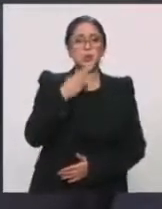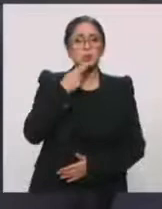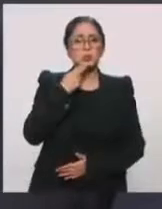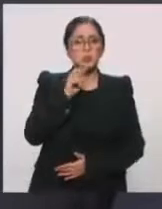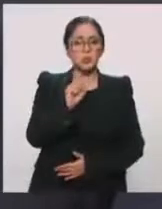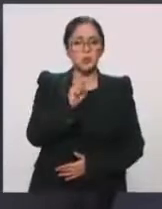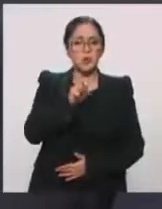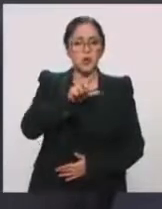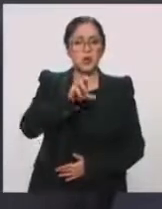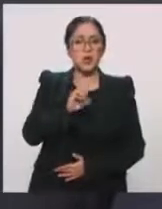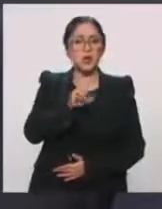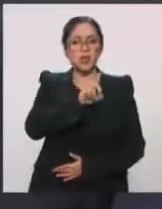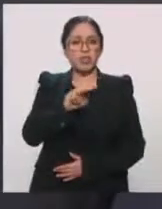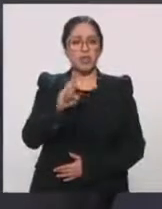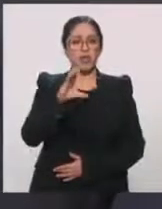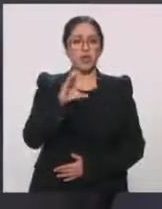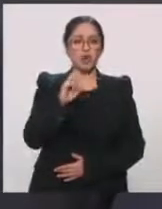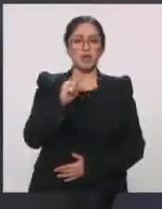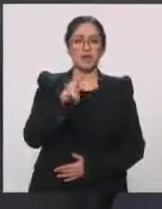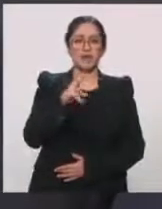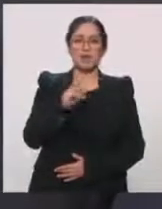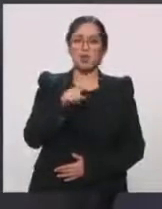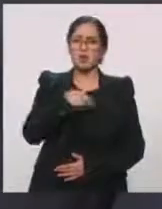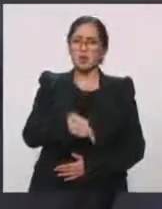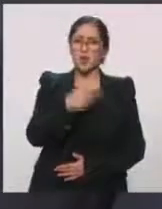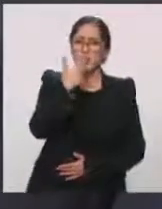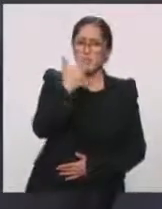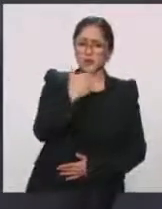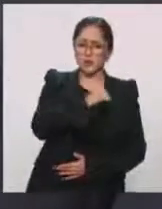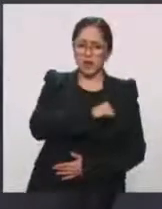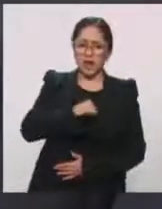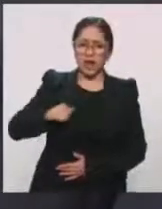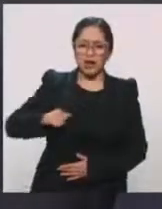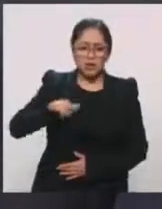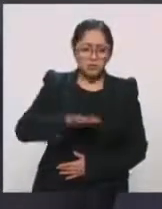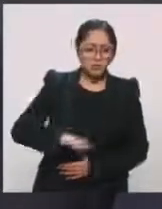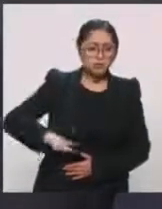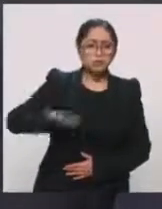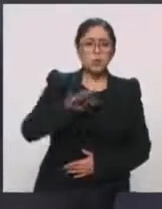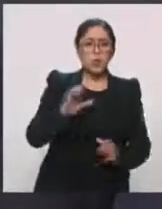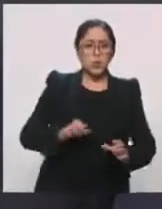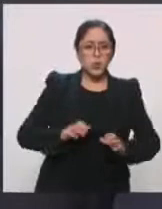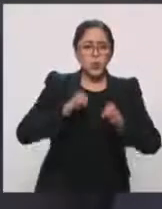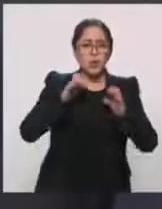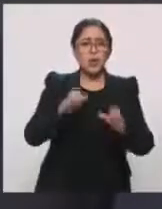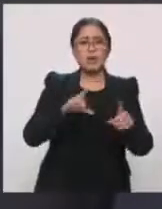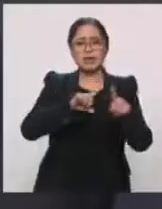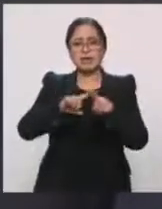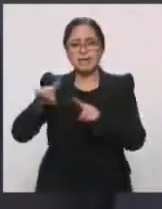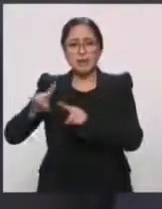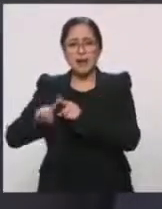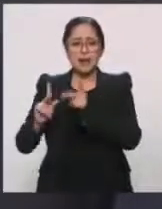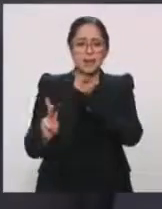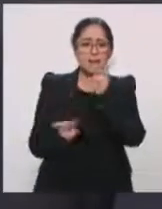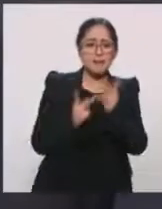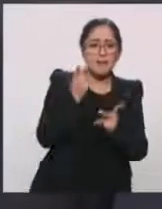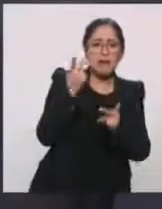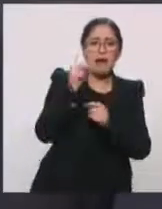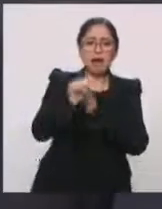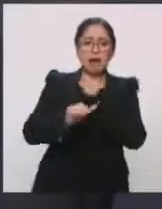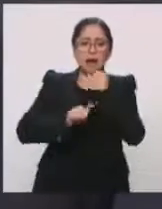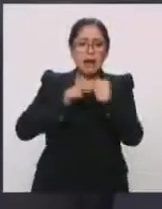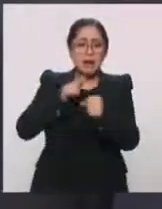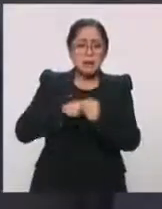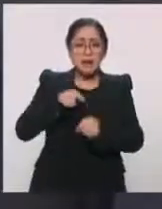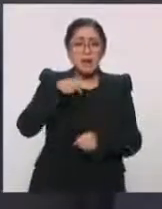de conservación, es decir, un gran espacio en 8 alcaldías donde se resguarda una gran diversidad de plantas, de animales, y que además provee